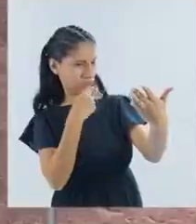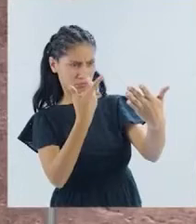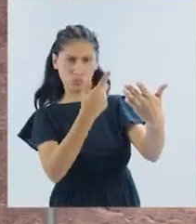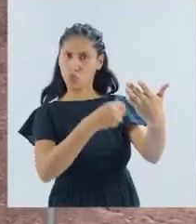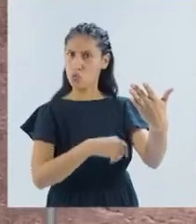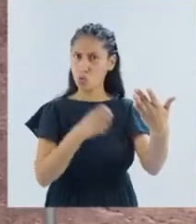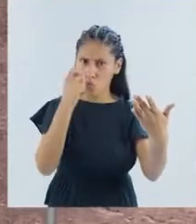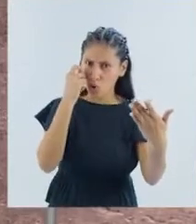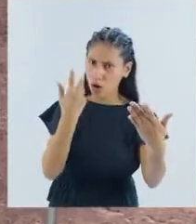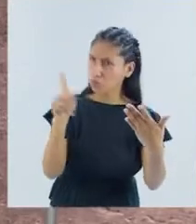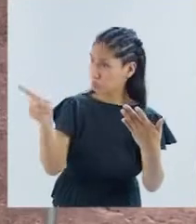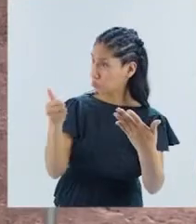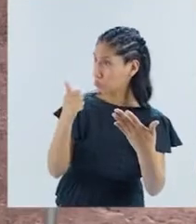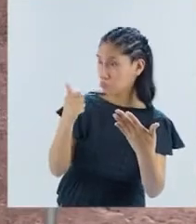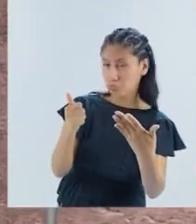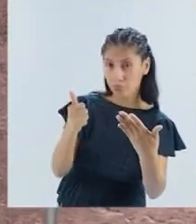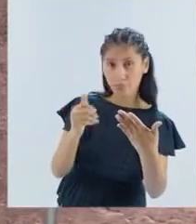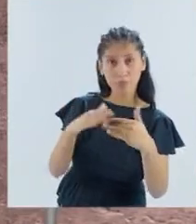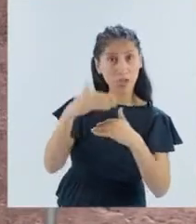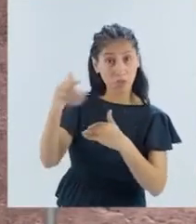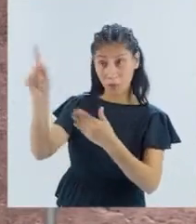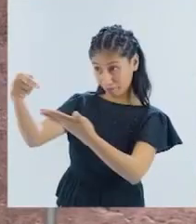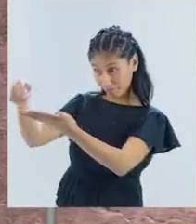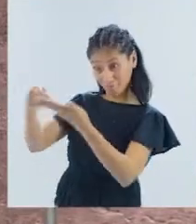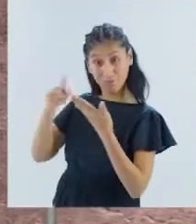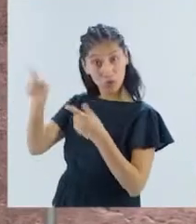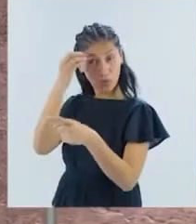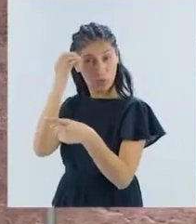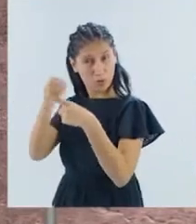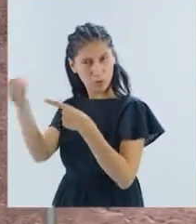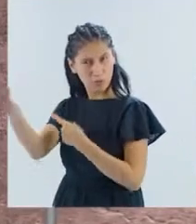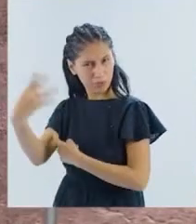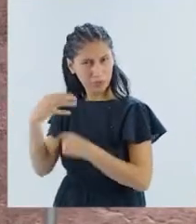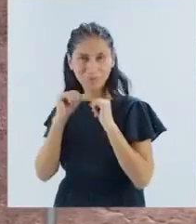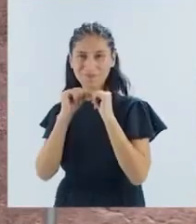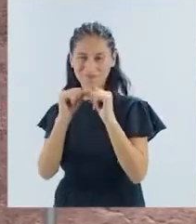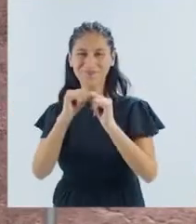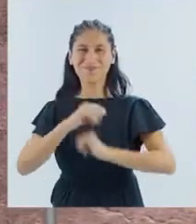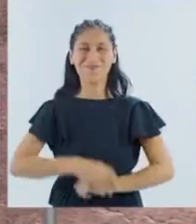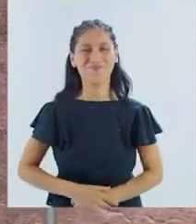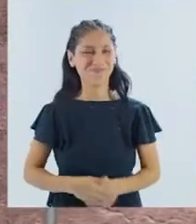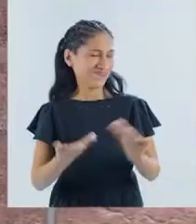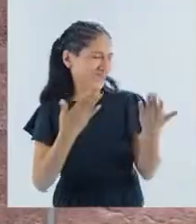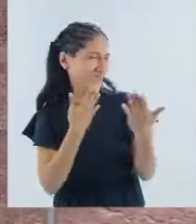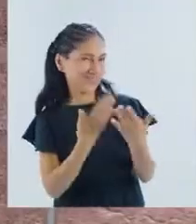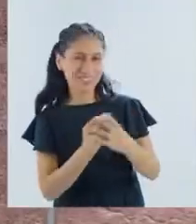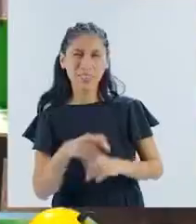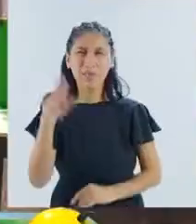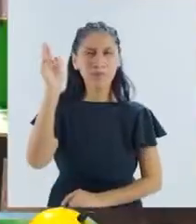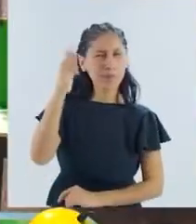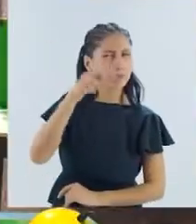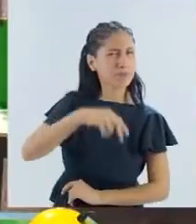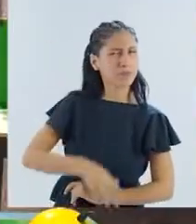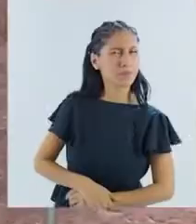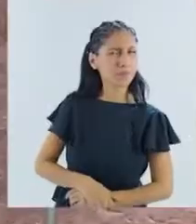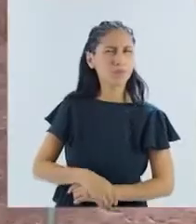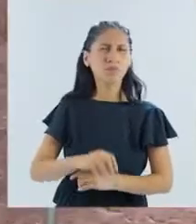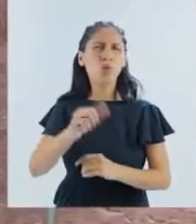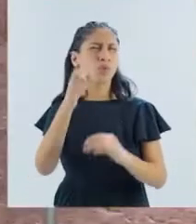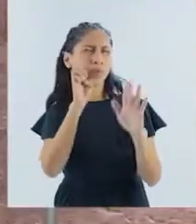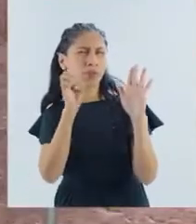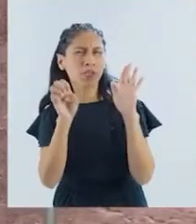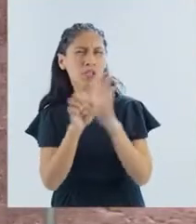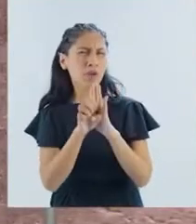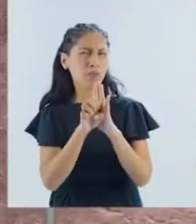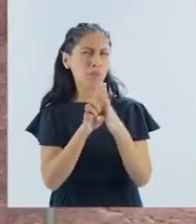interesante. ¡Wow! ¡Qué bueno, Cori! Luego me compartes tu opinión. Continúa, no te preocupes. Ay, hija, gracias. Profesor,